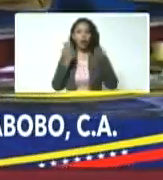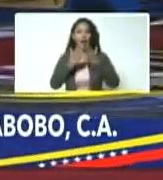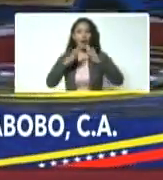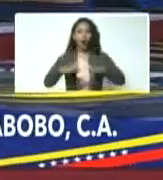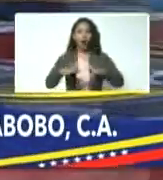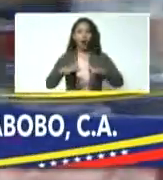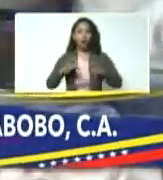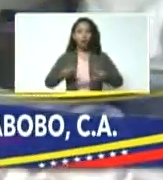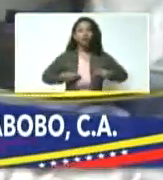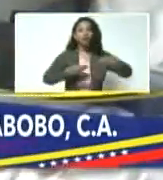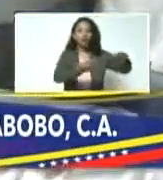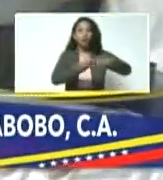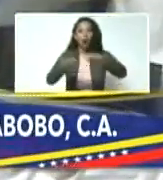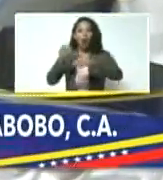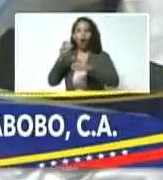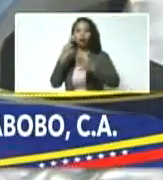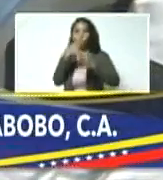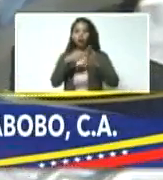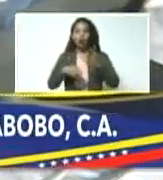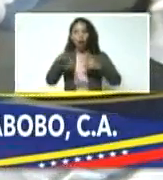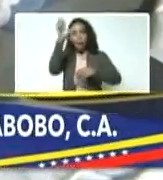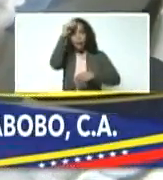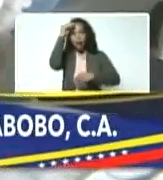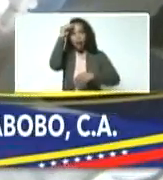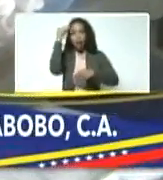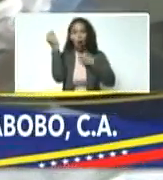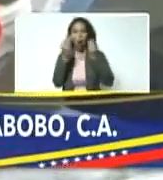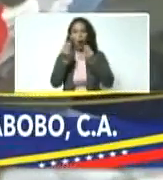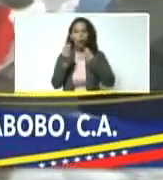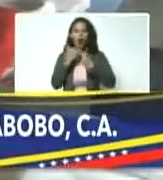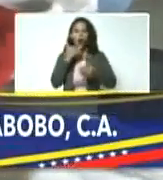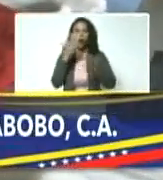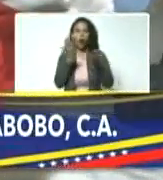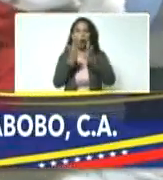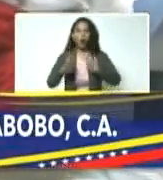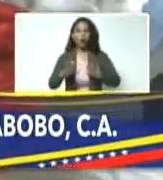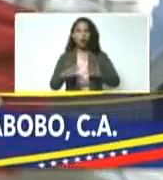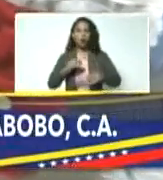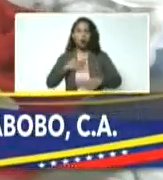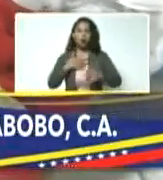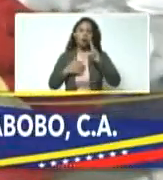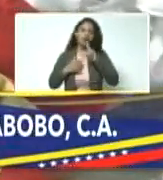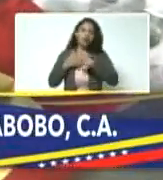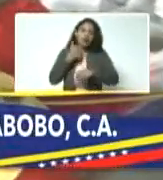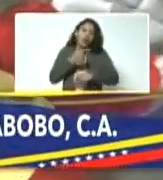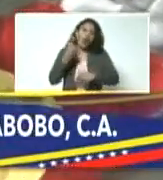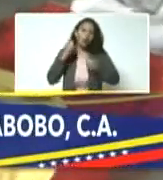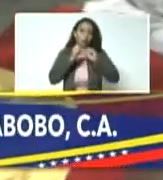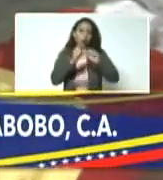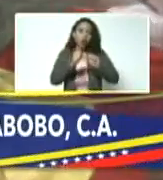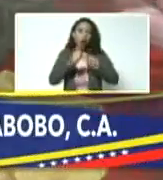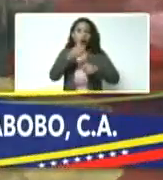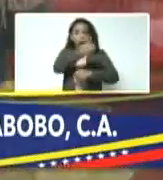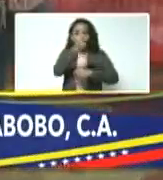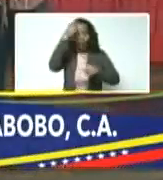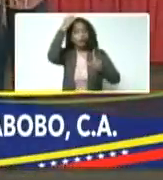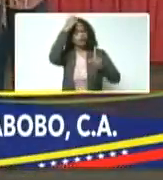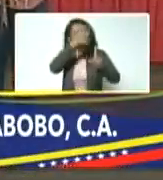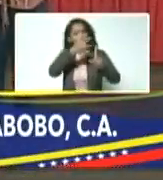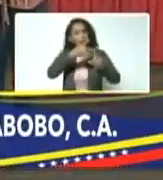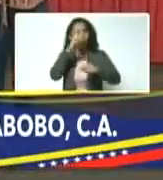la distribución del recurso para el aprendizaje, como son los útiles escolares. Nosotros podemos decir que hemos seguido cada una de sus instrucciones, un